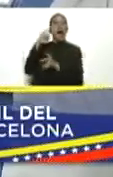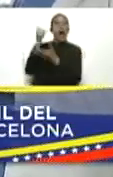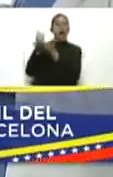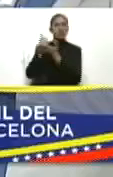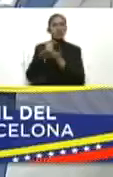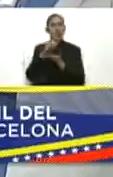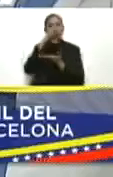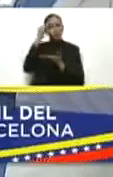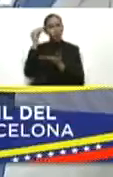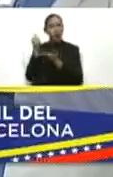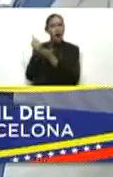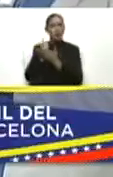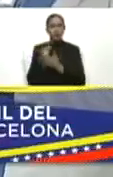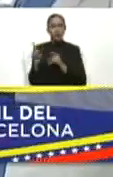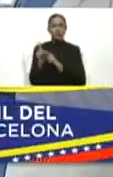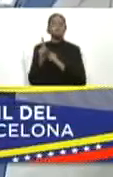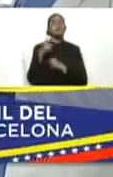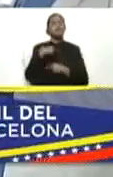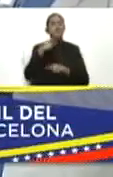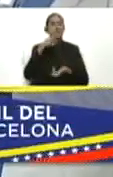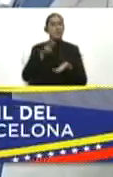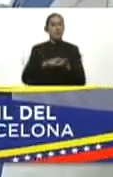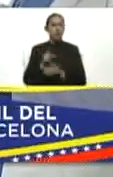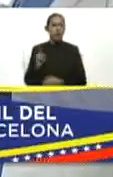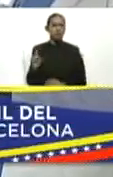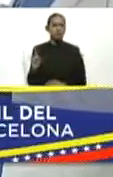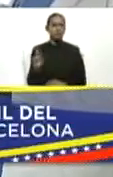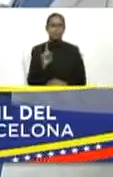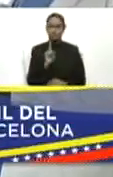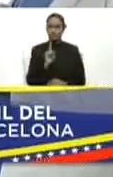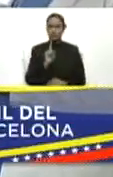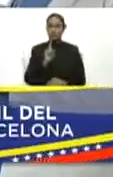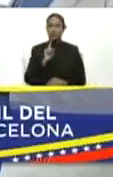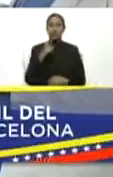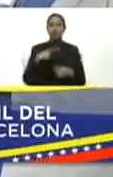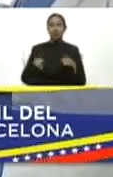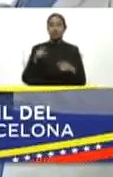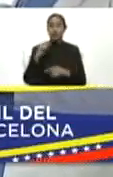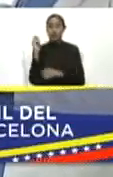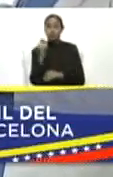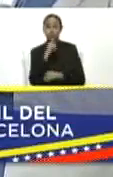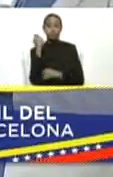defendía la verdad. Y David sacó una onda sencilla